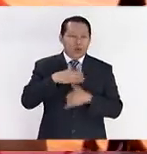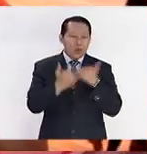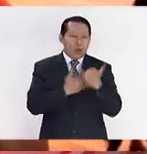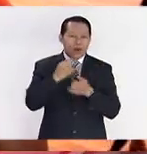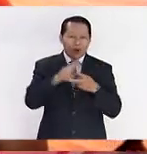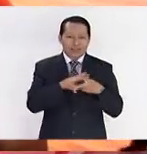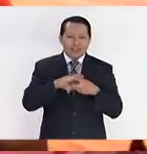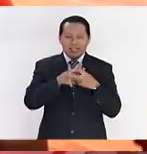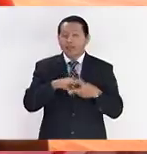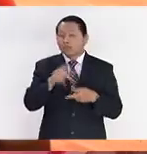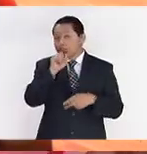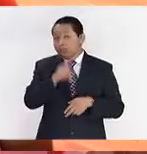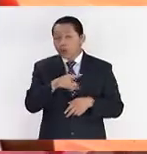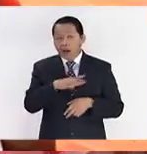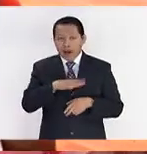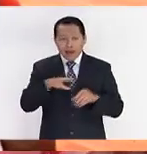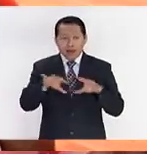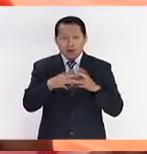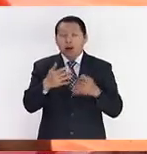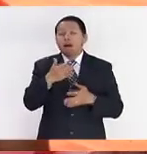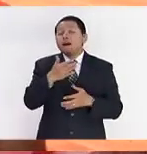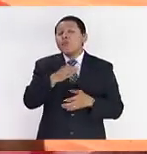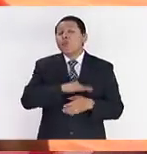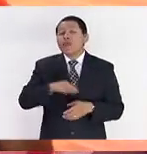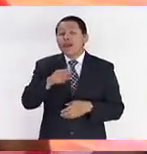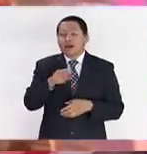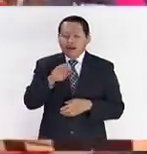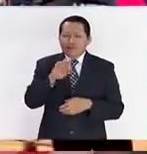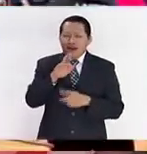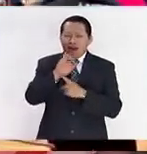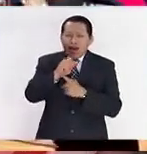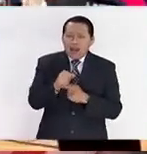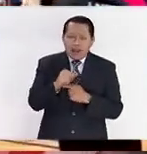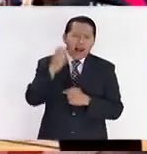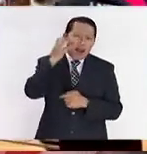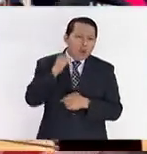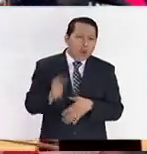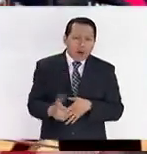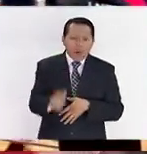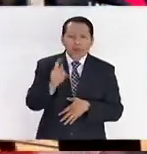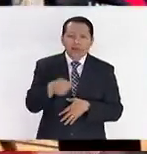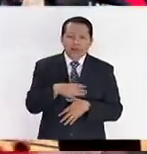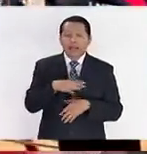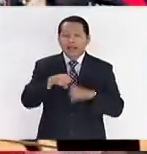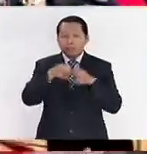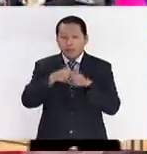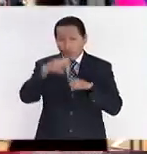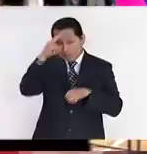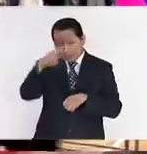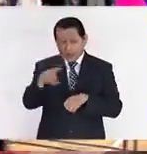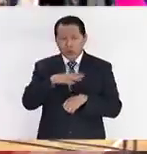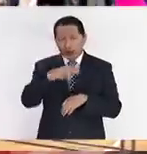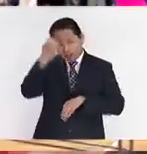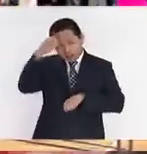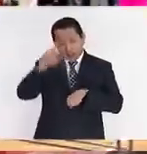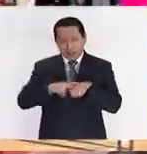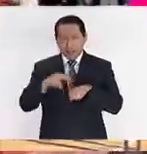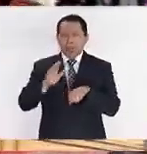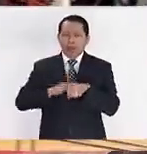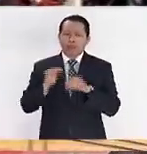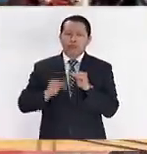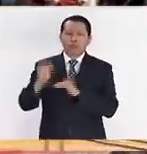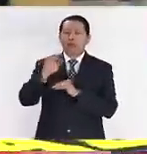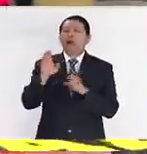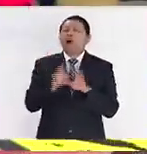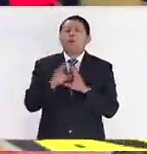Estrellas, que se desarrolló en el domo de la Feria de León, Guanajuato. Por cuarta ocasión consecutiva, el equipo mexicano se impuso a los extranjeros. Esta vez fue con